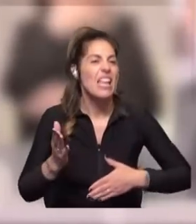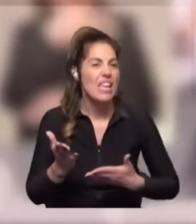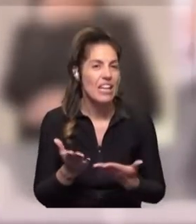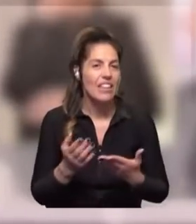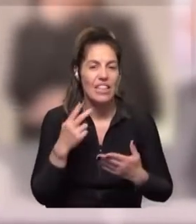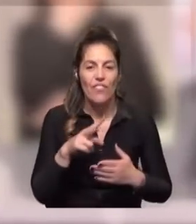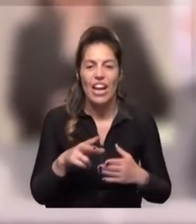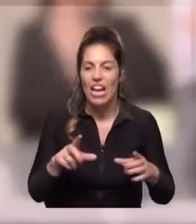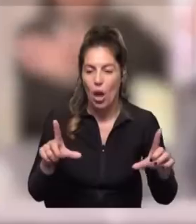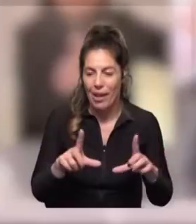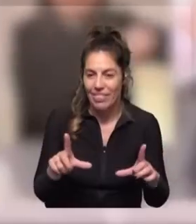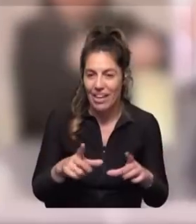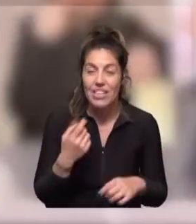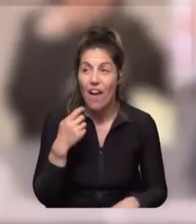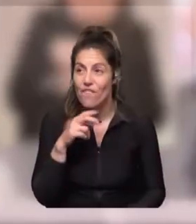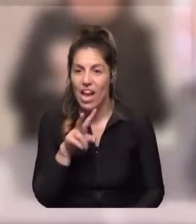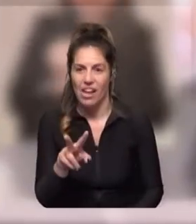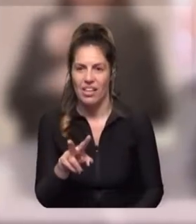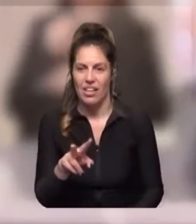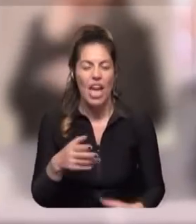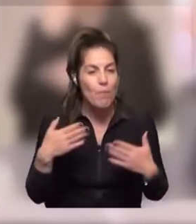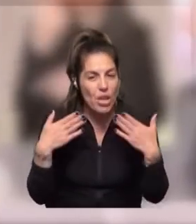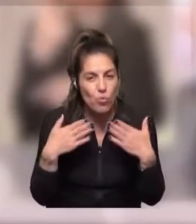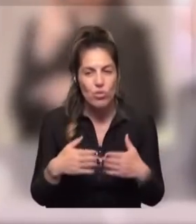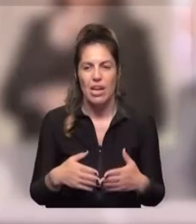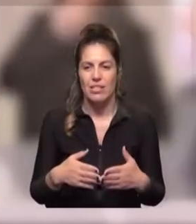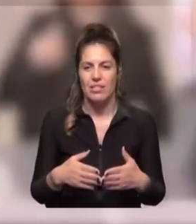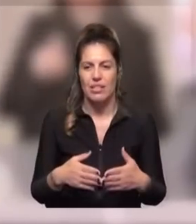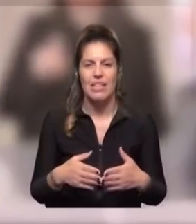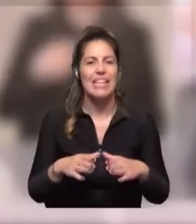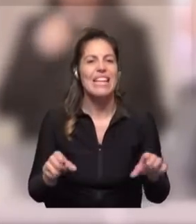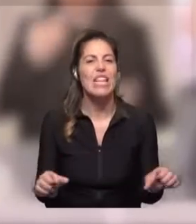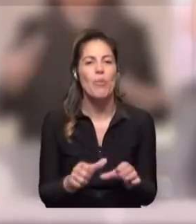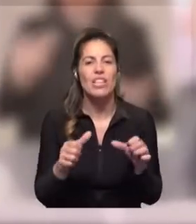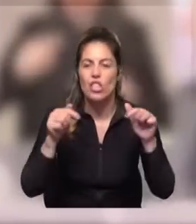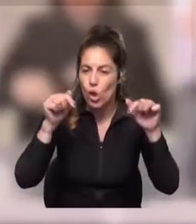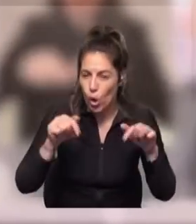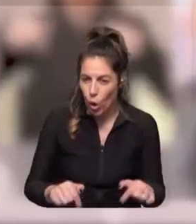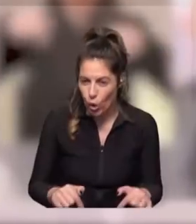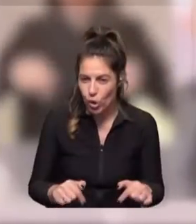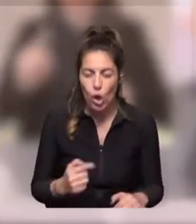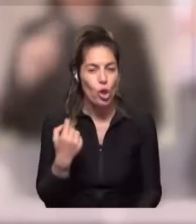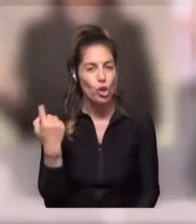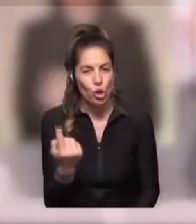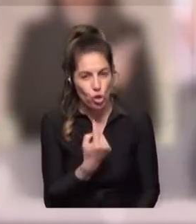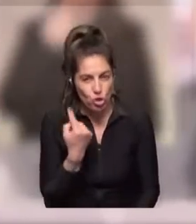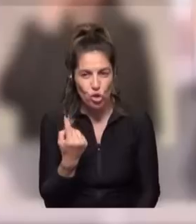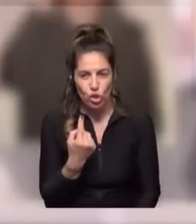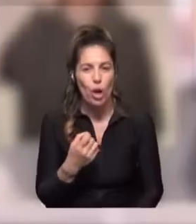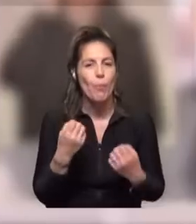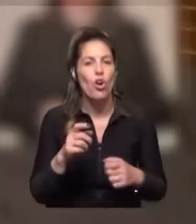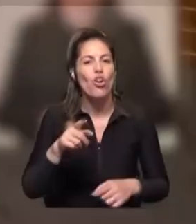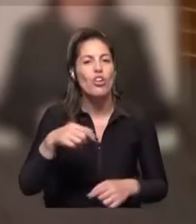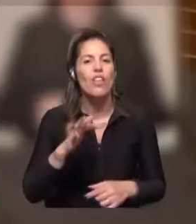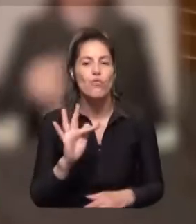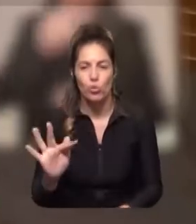a levantar la vista y preguntarse qué estamos haciendo hoy nosotros y nosotras por los que